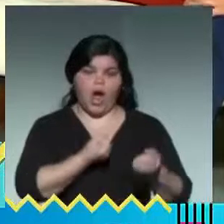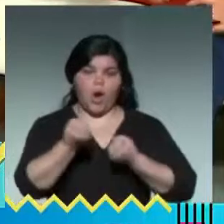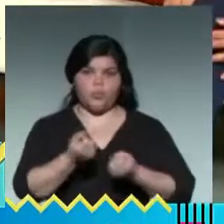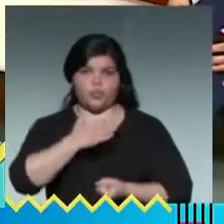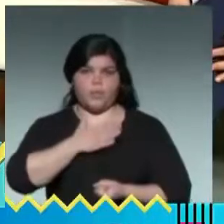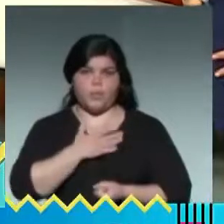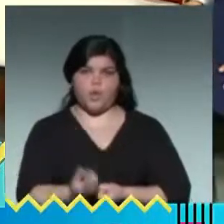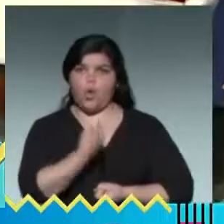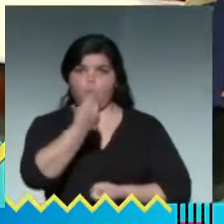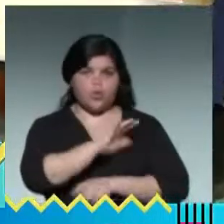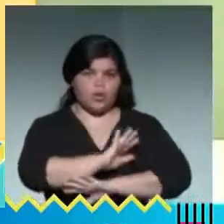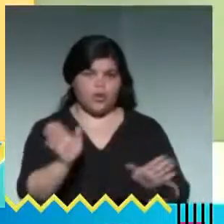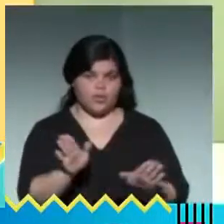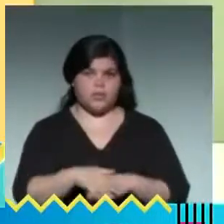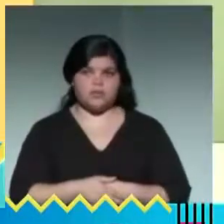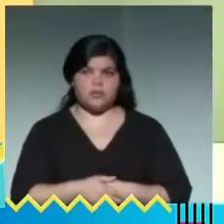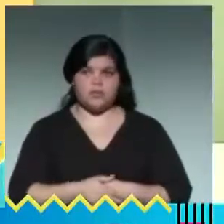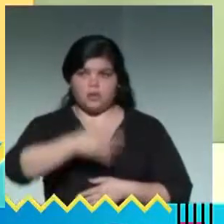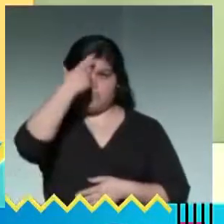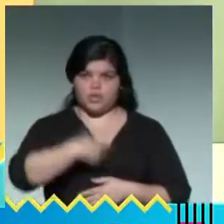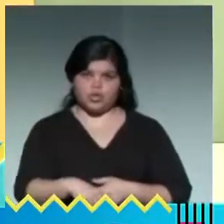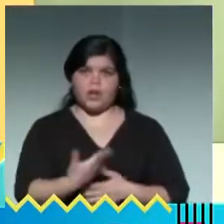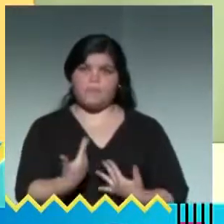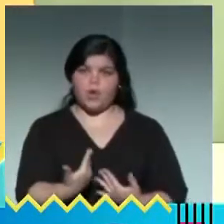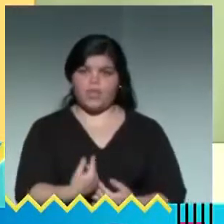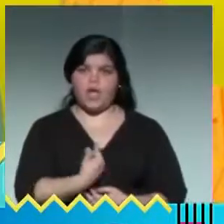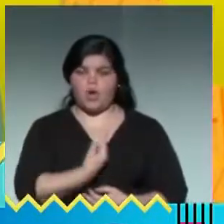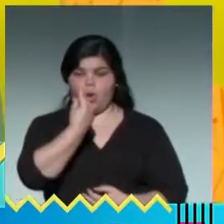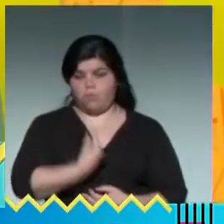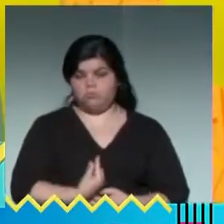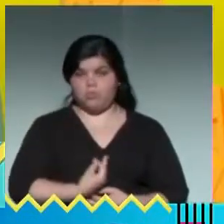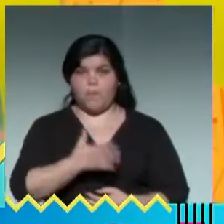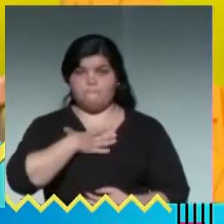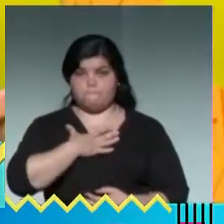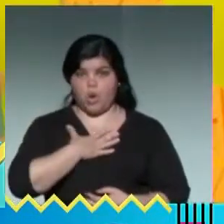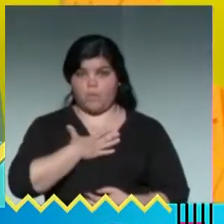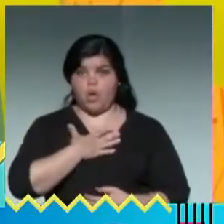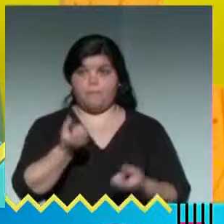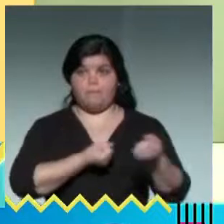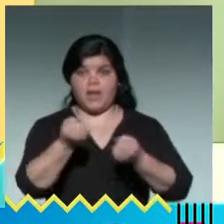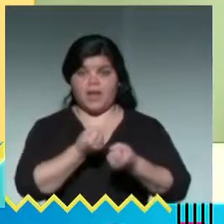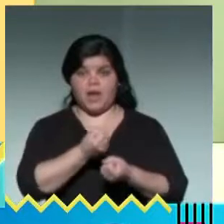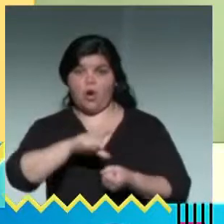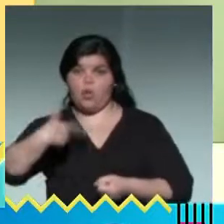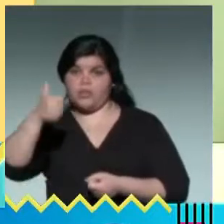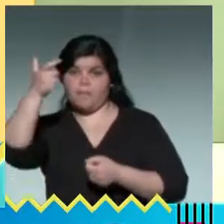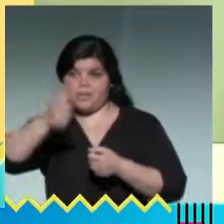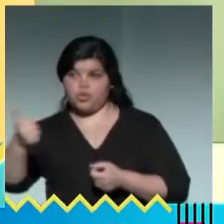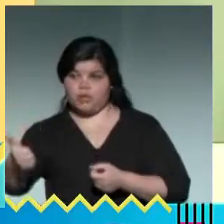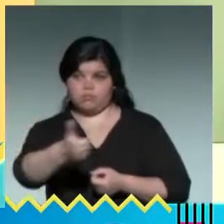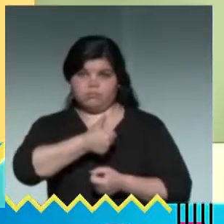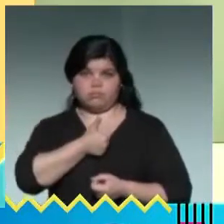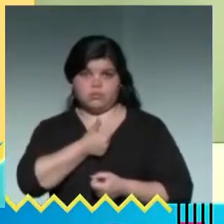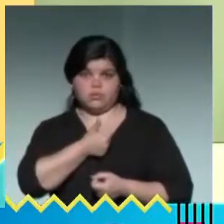una plataforma, y esa persona o lo tiene que manejar ella o puede autorizar como mucho a una persona. Y en esto, Diego, el taxista propio que tiene su propio taxi no